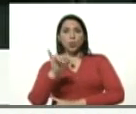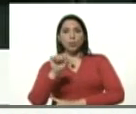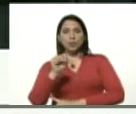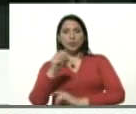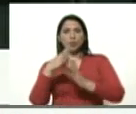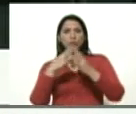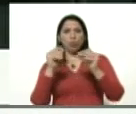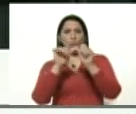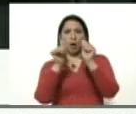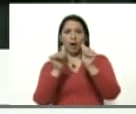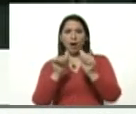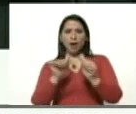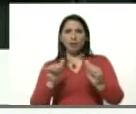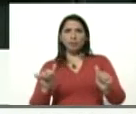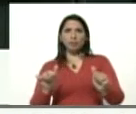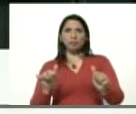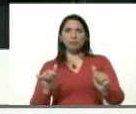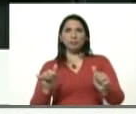los artistas,